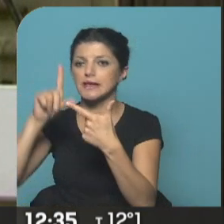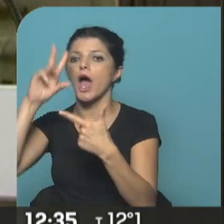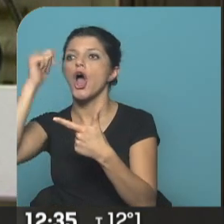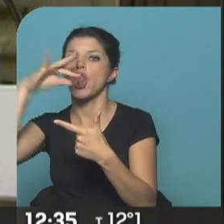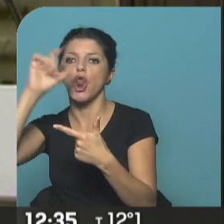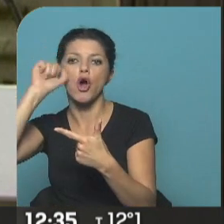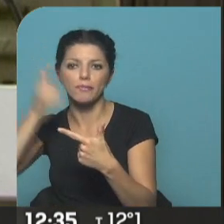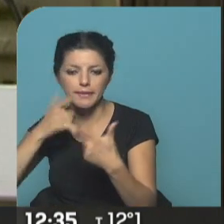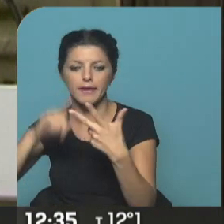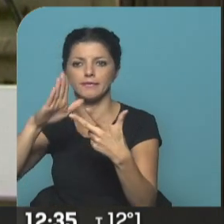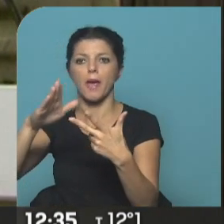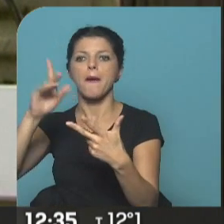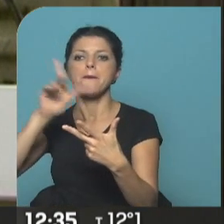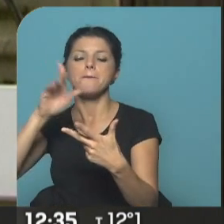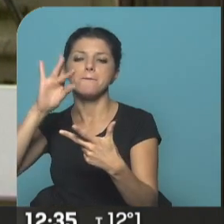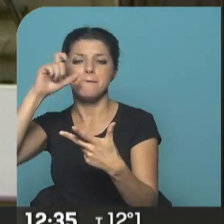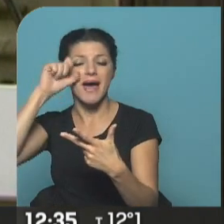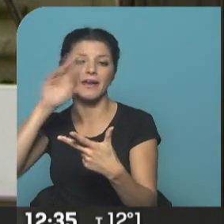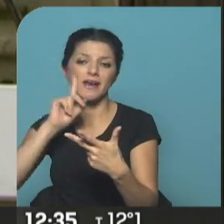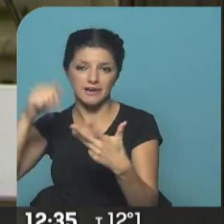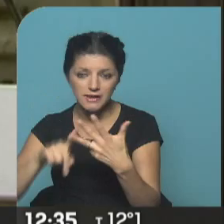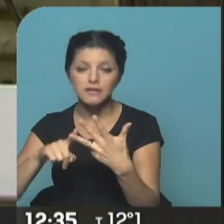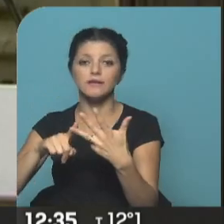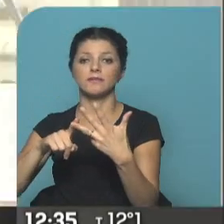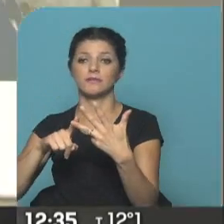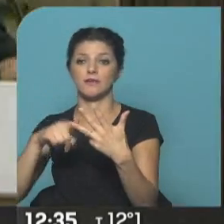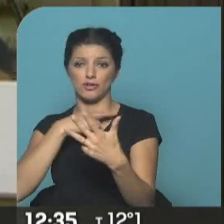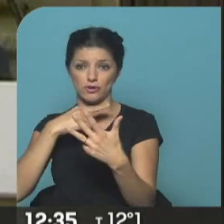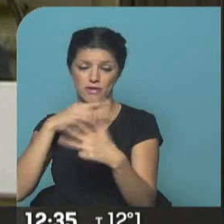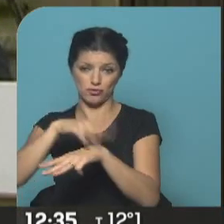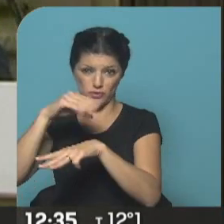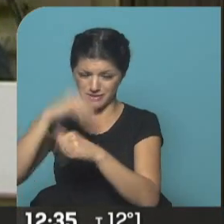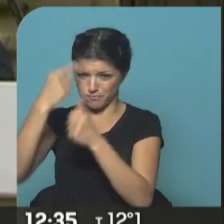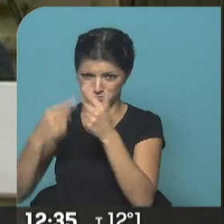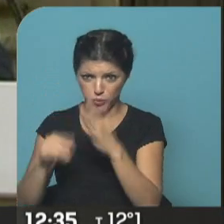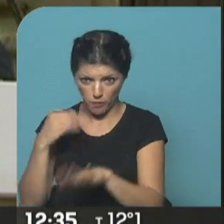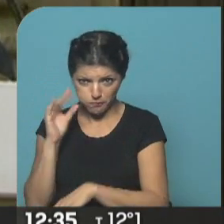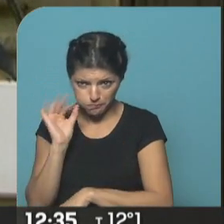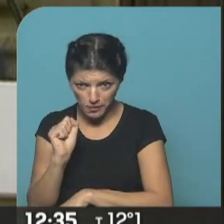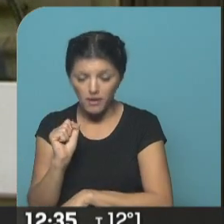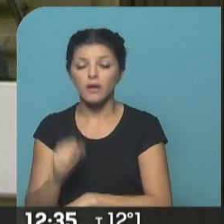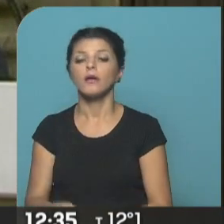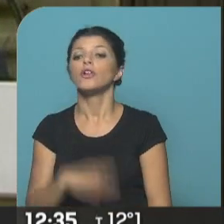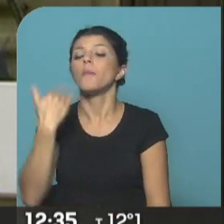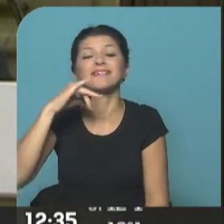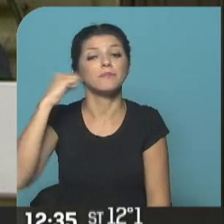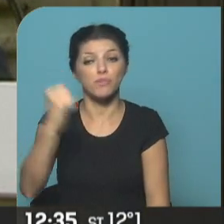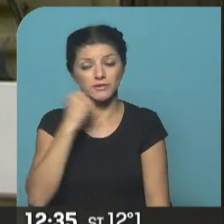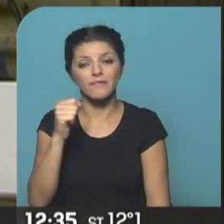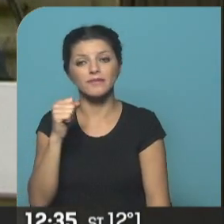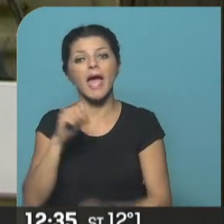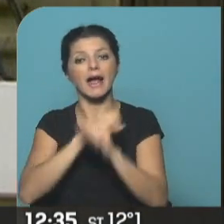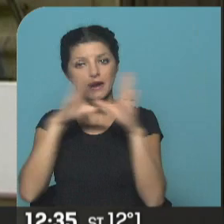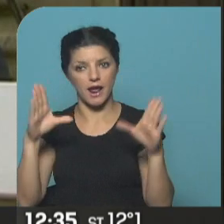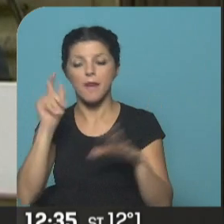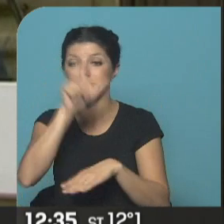Londres, Berlín, incluso en Suecia, no hace muchas fechas. Más nos importa es que logren esclarecer los hechos, pongan